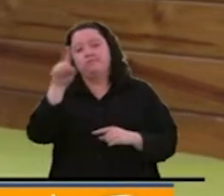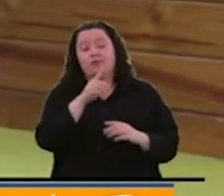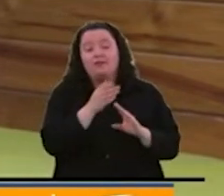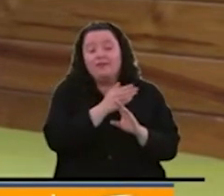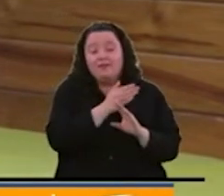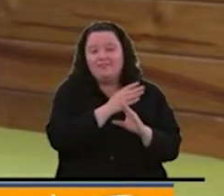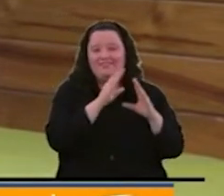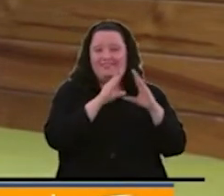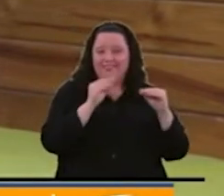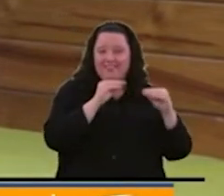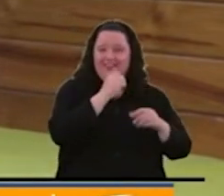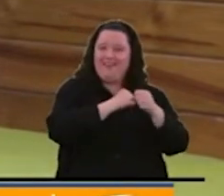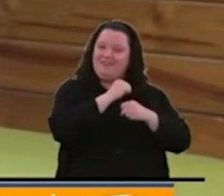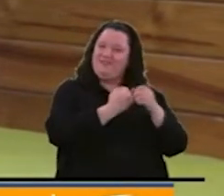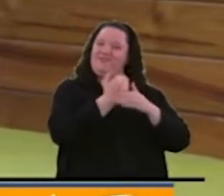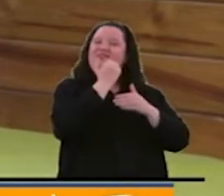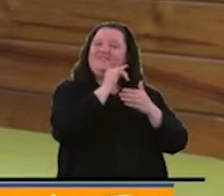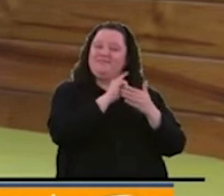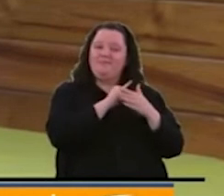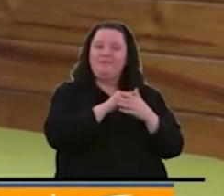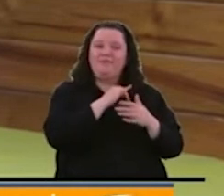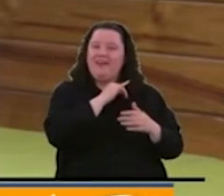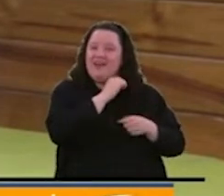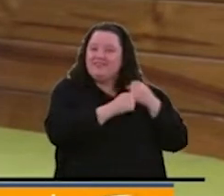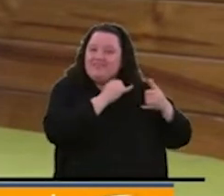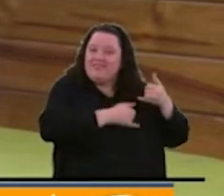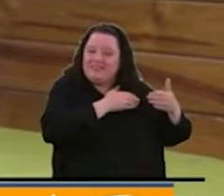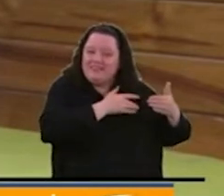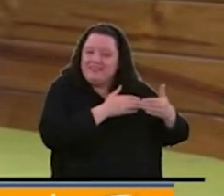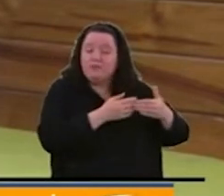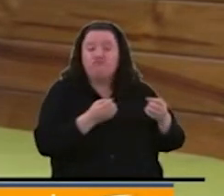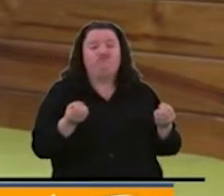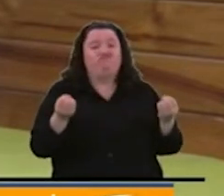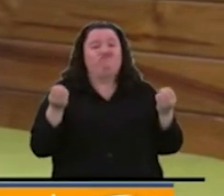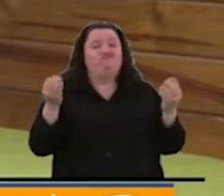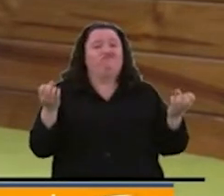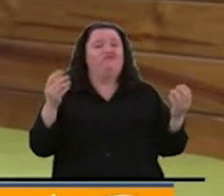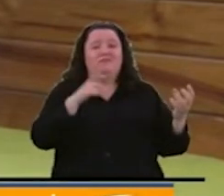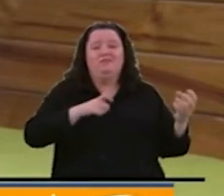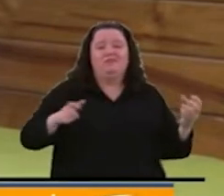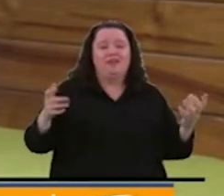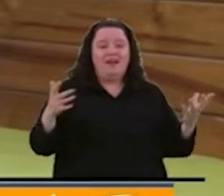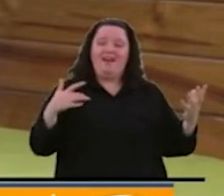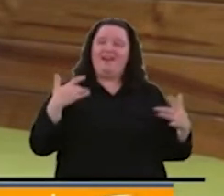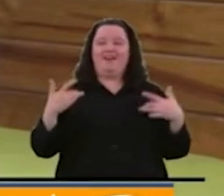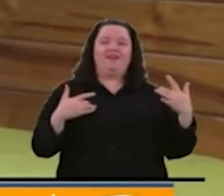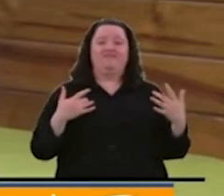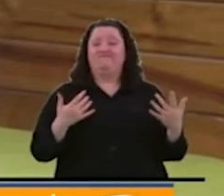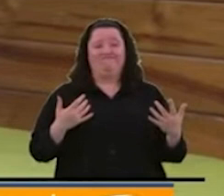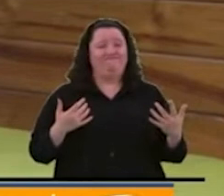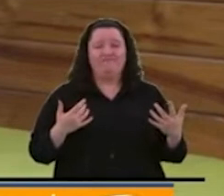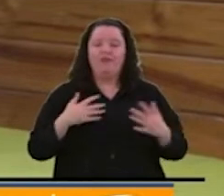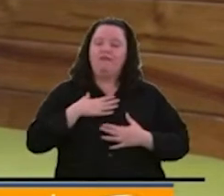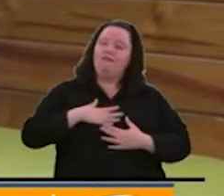en Navidad y en Año Nuevo, en fin de año muchas personas no pudieron disfrutar,